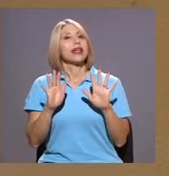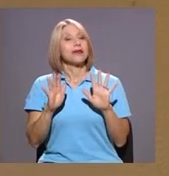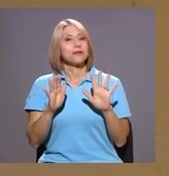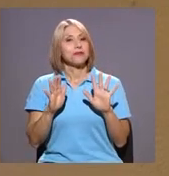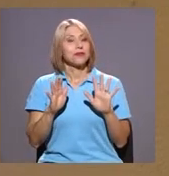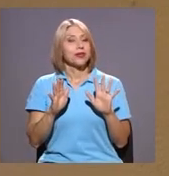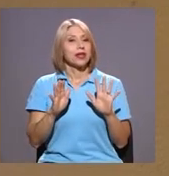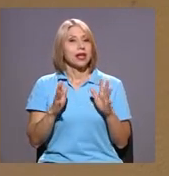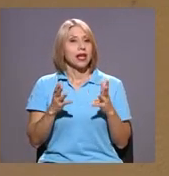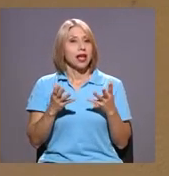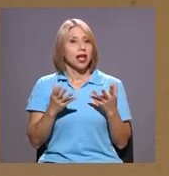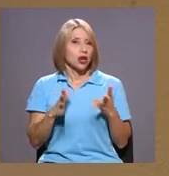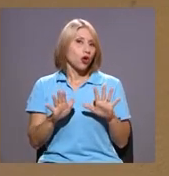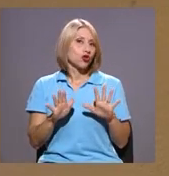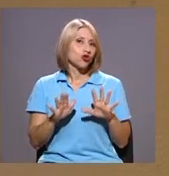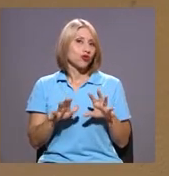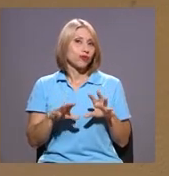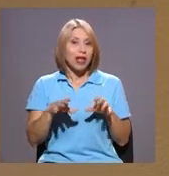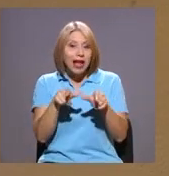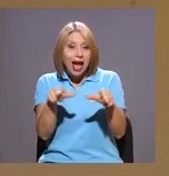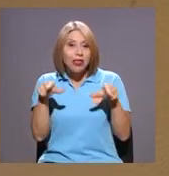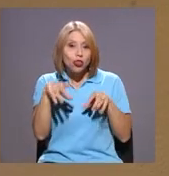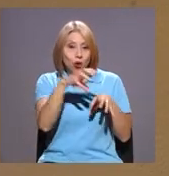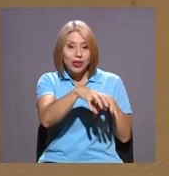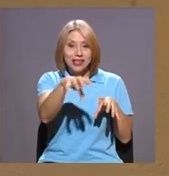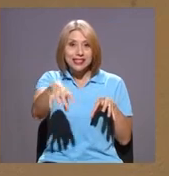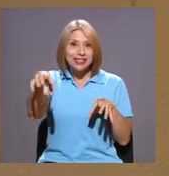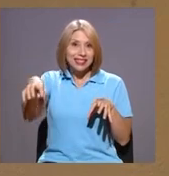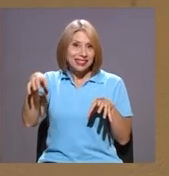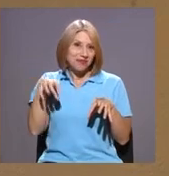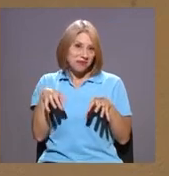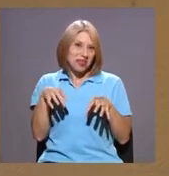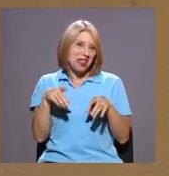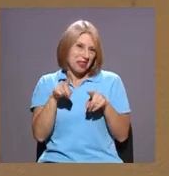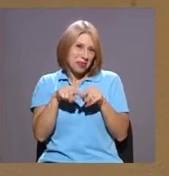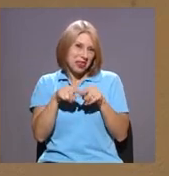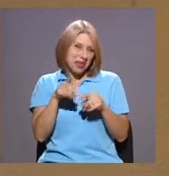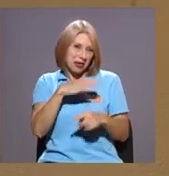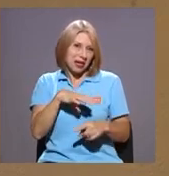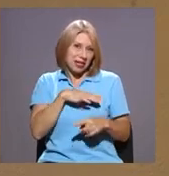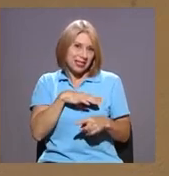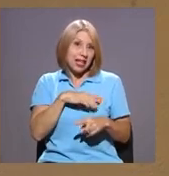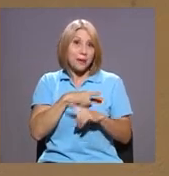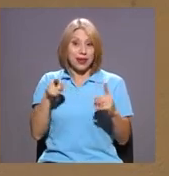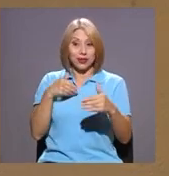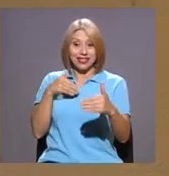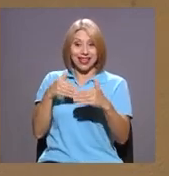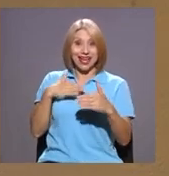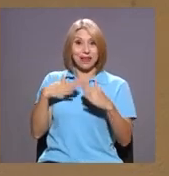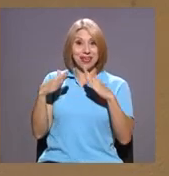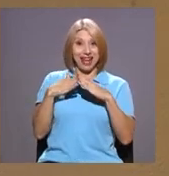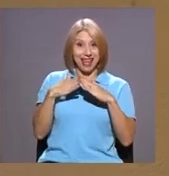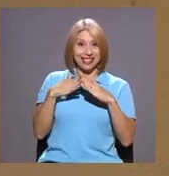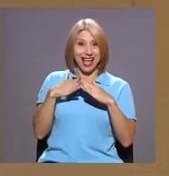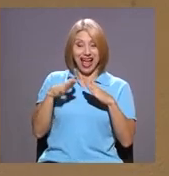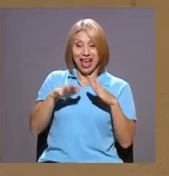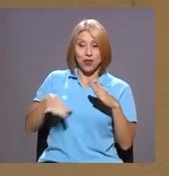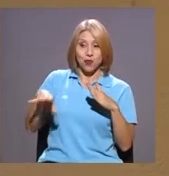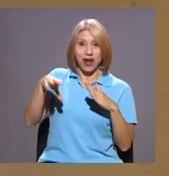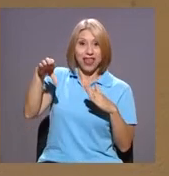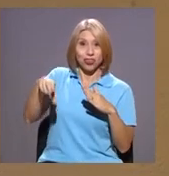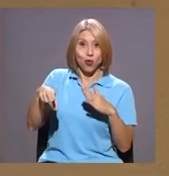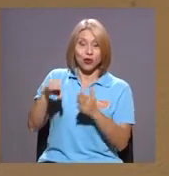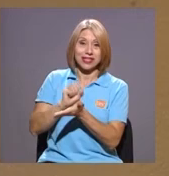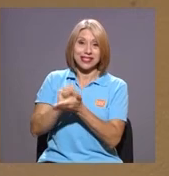particular, ahí muy cerca de mi casa está el cantón de San Pablo de Heredia, que era un distrito y no sé por qué razón, yo creo que yo sí sé por qué